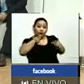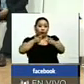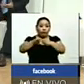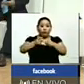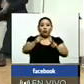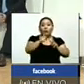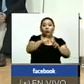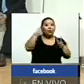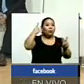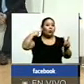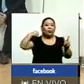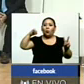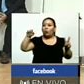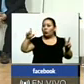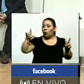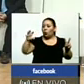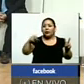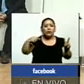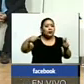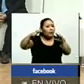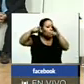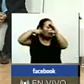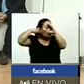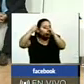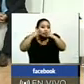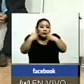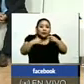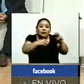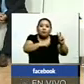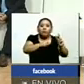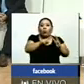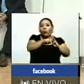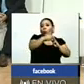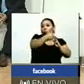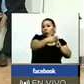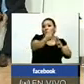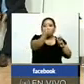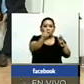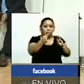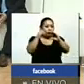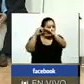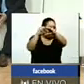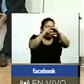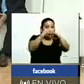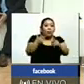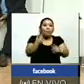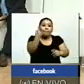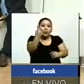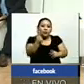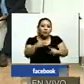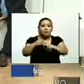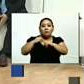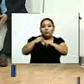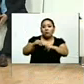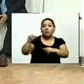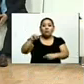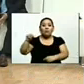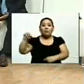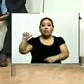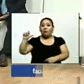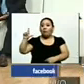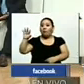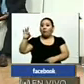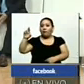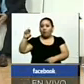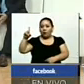Medios, de Julio Guevara, que siempre pues, nos conmueve con sus historias, y de una persona pues, que para nosotros también es muy especial, Alfredo López, una persona